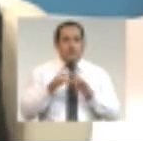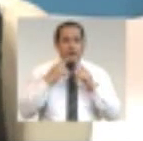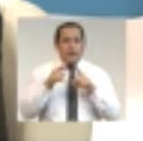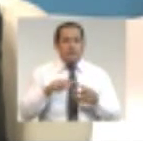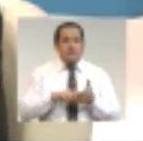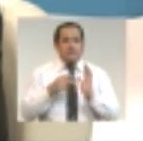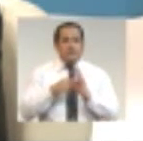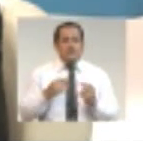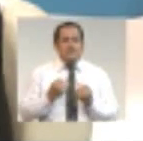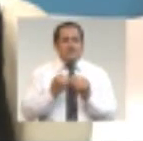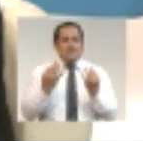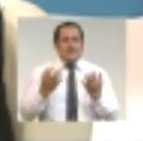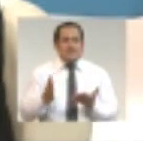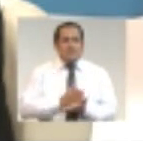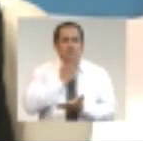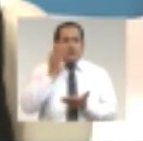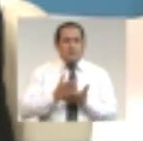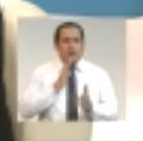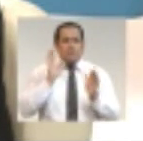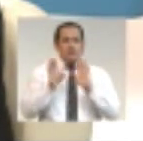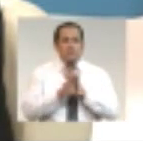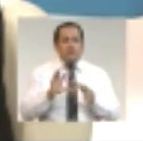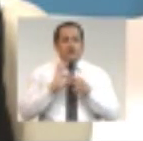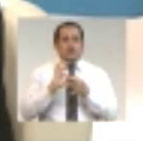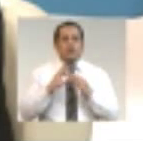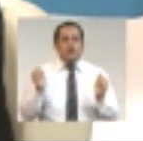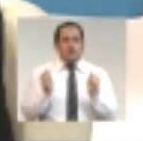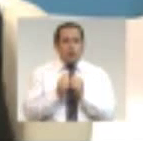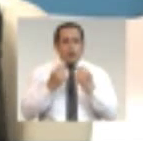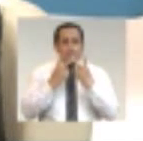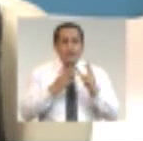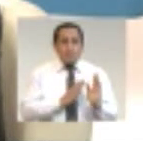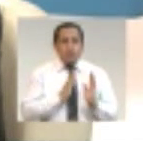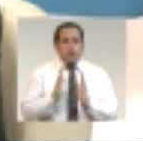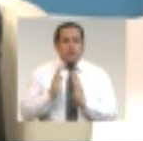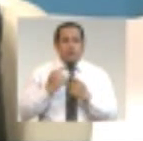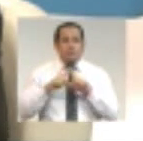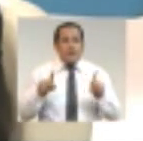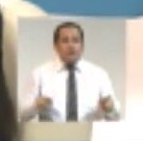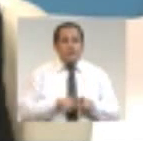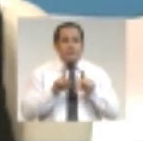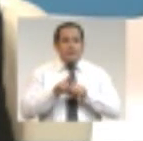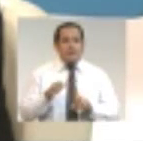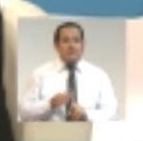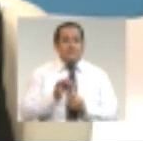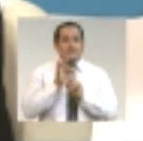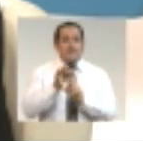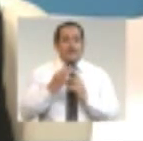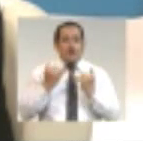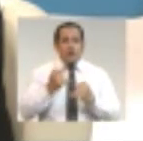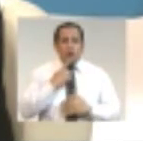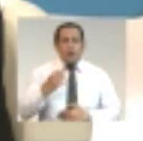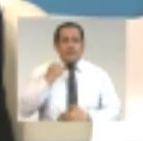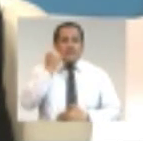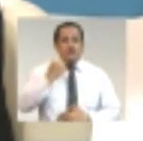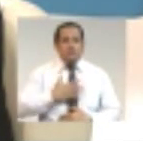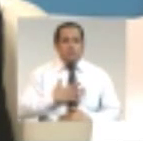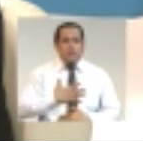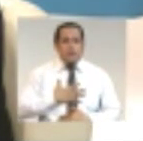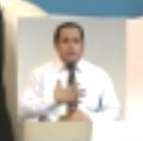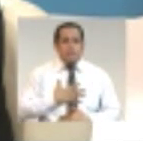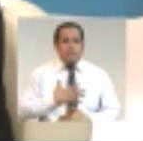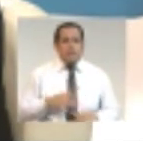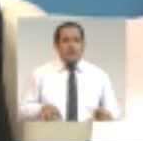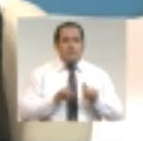Entonces esto tenía una serie de implicancias relacionadas con el debido proceso, pero particularmente con el derecho de